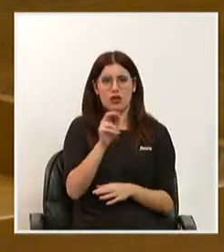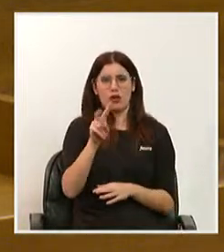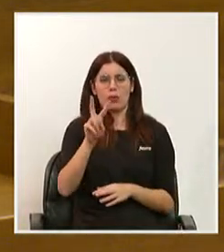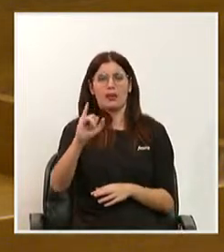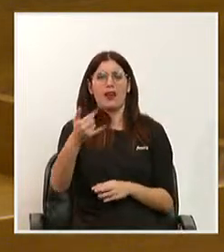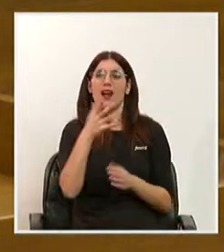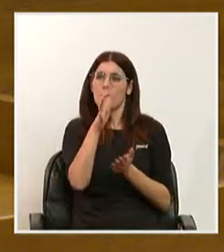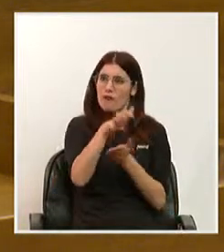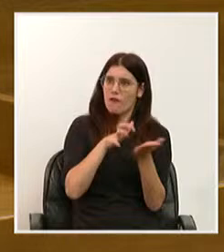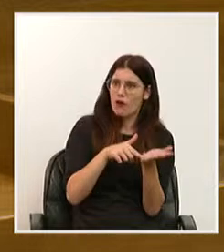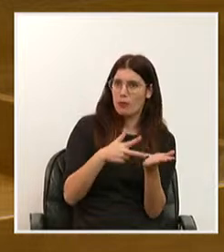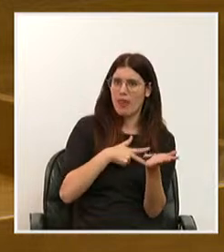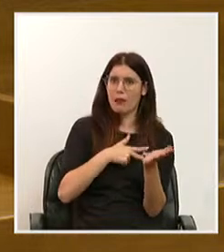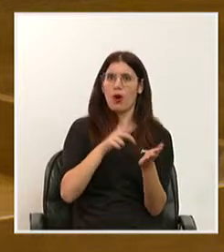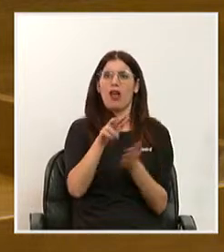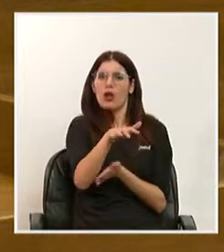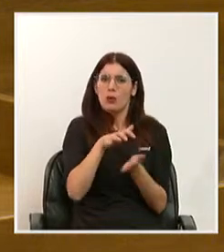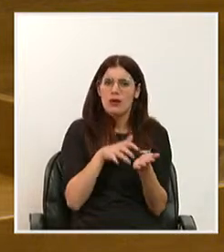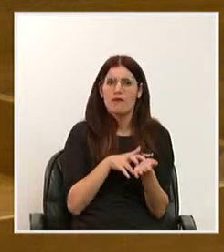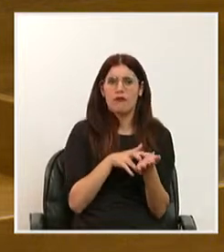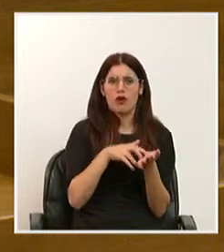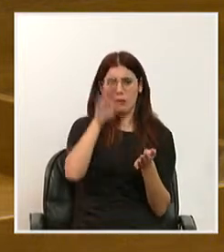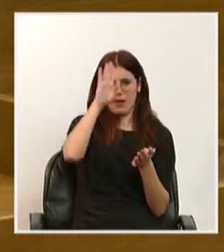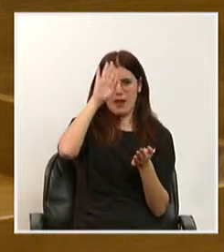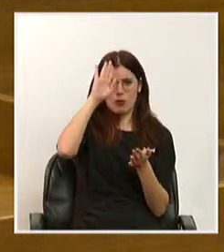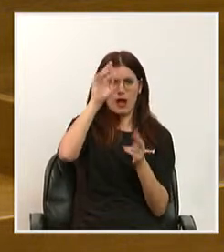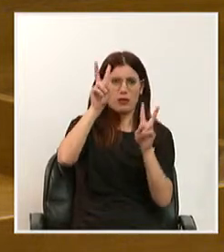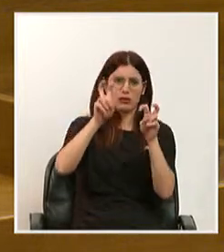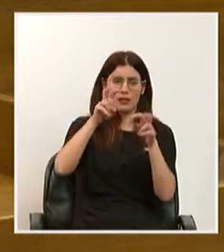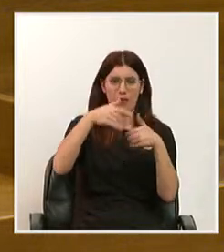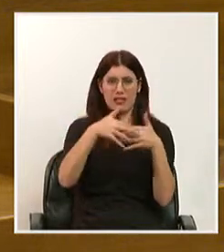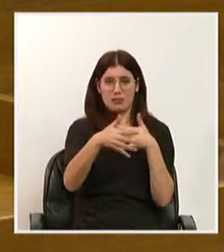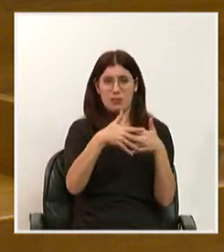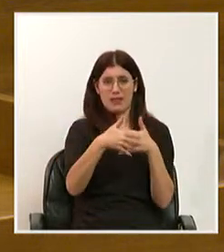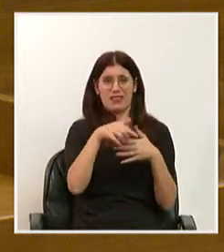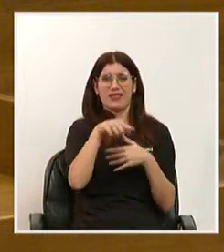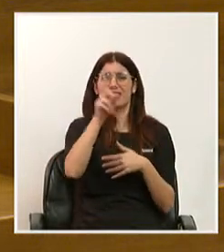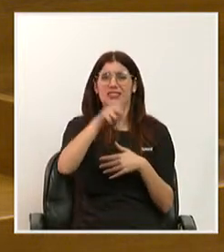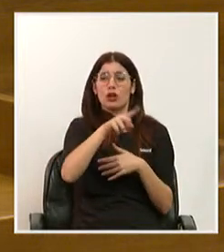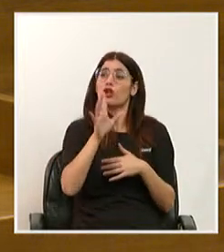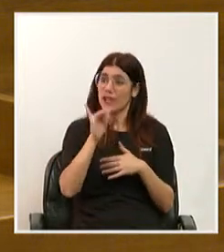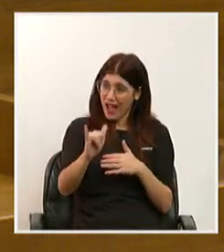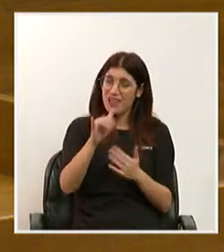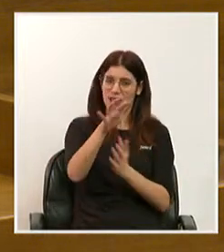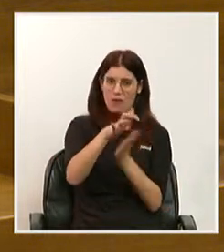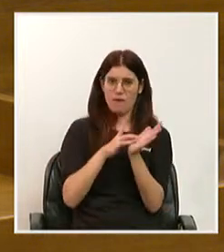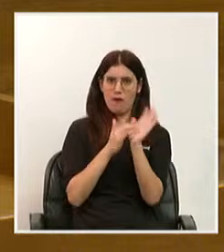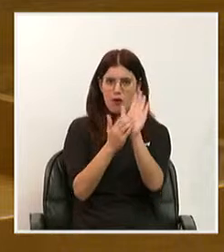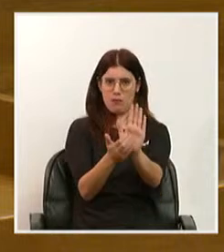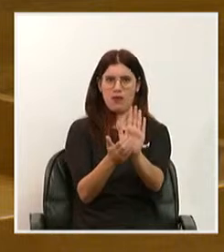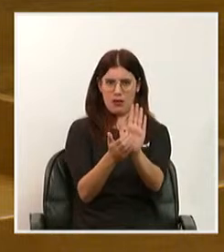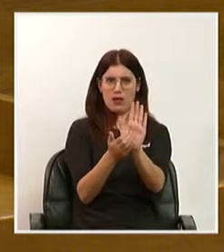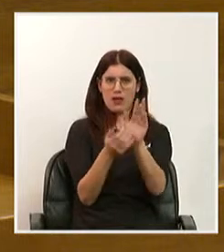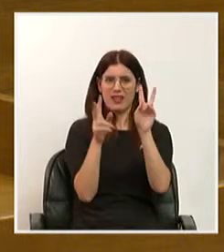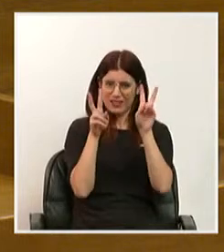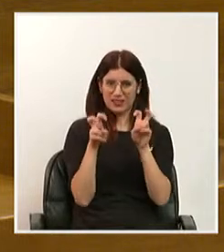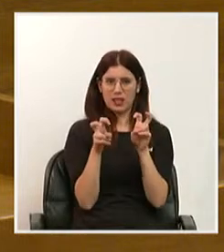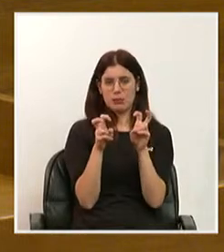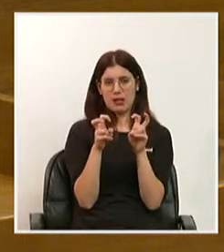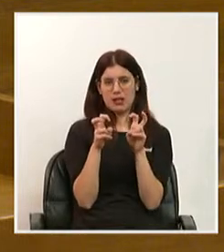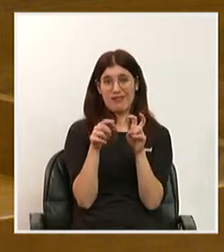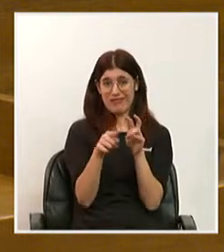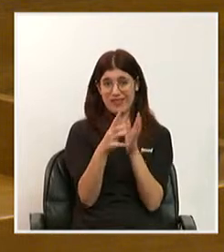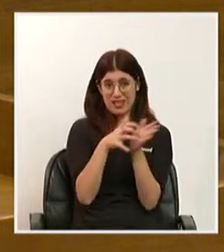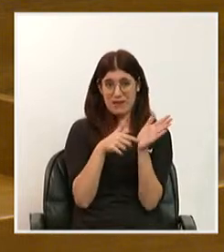abogacía hay informe de la abogacía respecto al expediente de lesividad sí que hay informe de la abogacía respecto al informe de lesividad